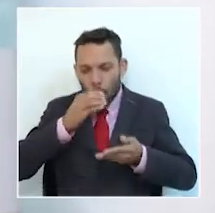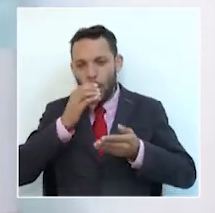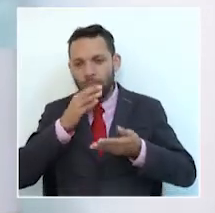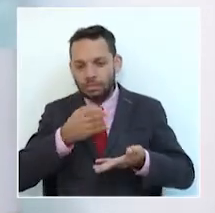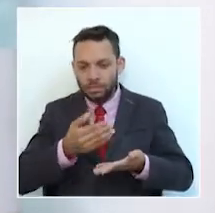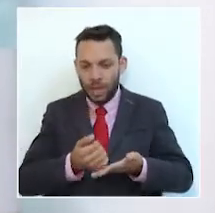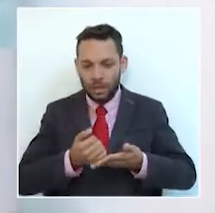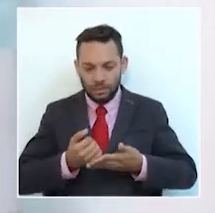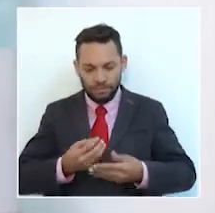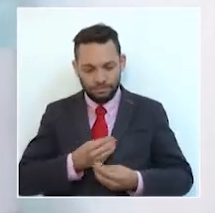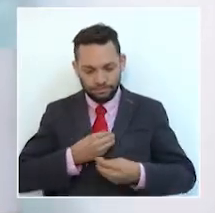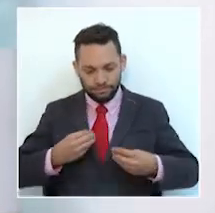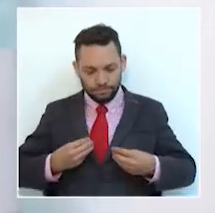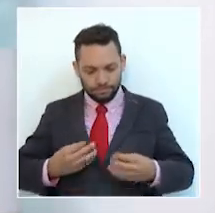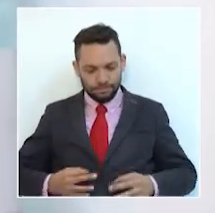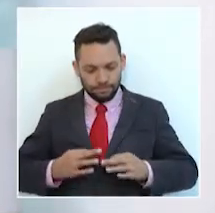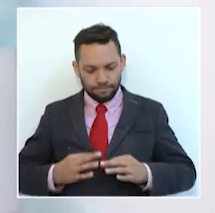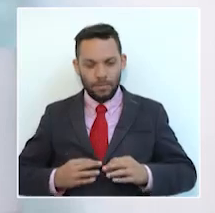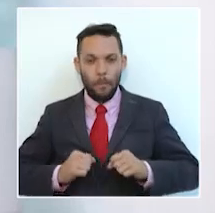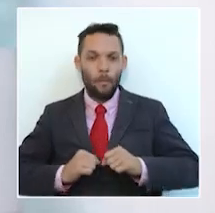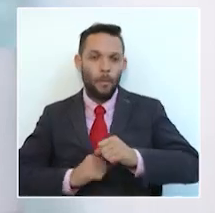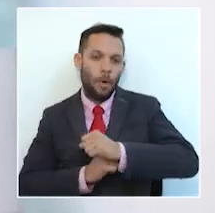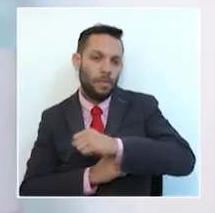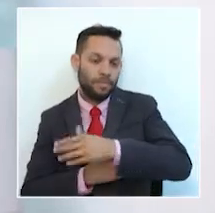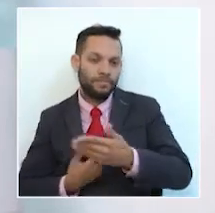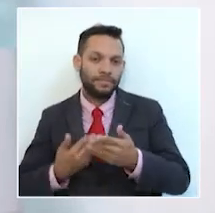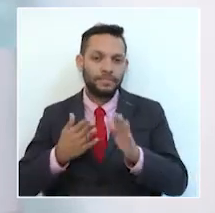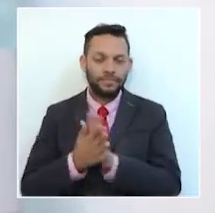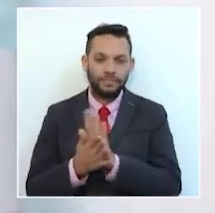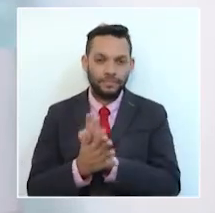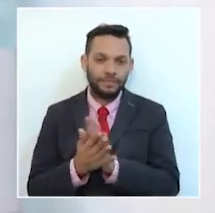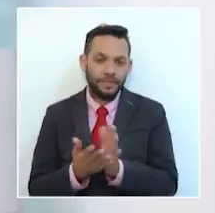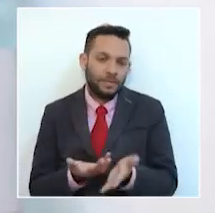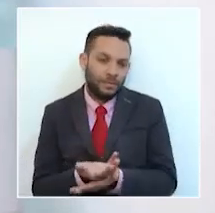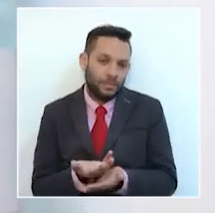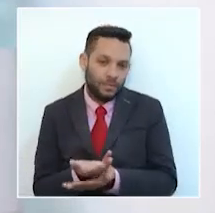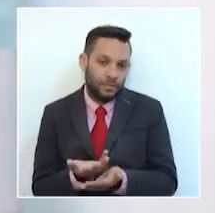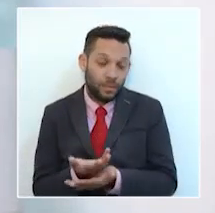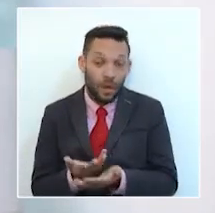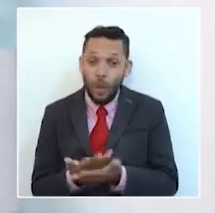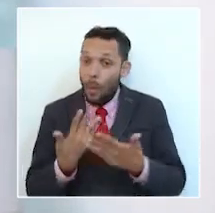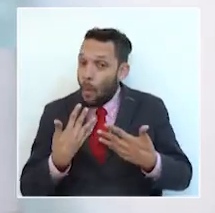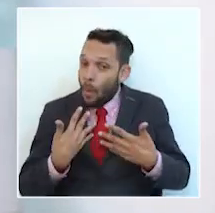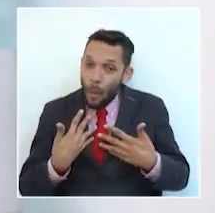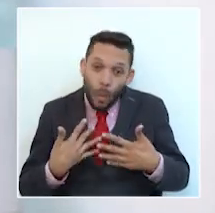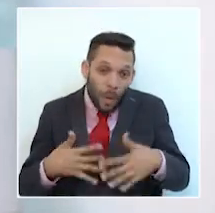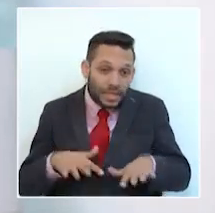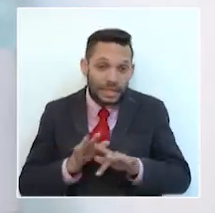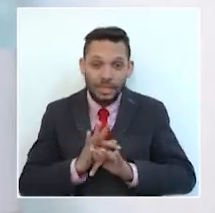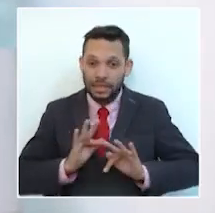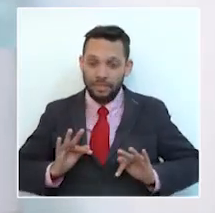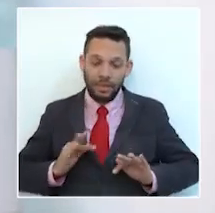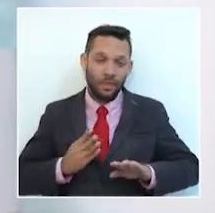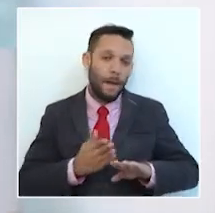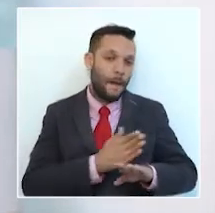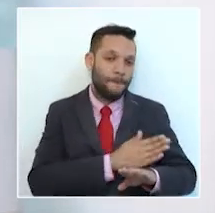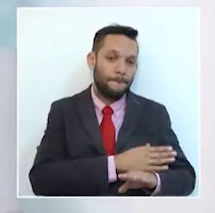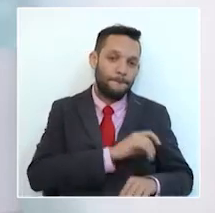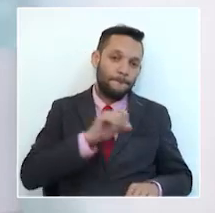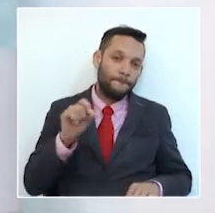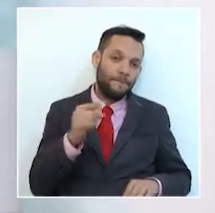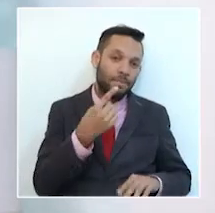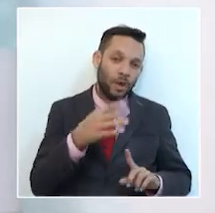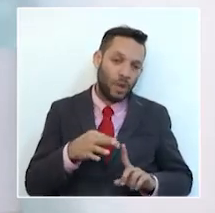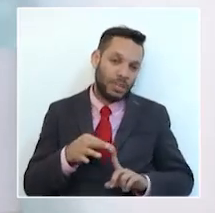muchísimos años lo que sí es que yo lo que siempre recomiendo es que cualquier aplicación de cualquier producto primero se vaya a un